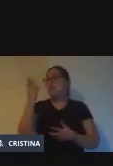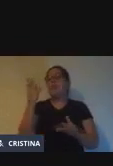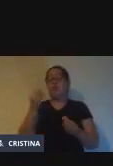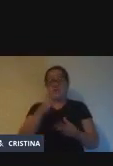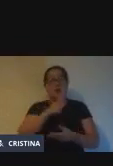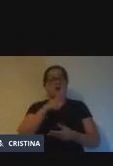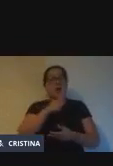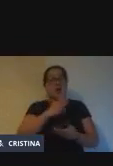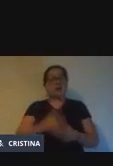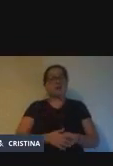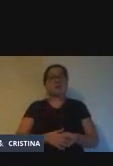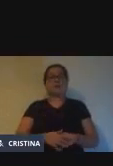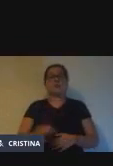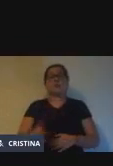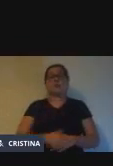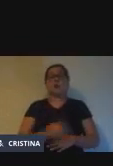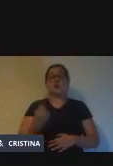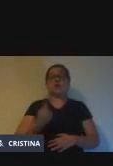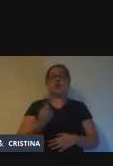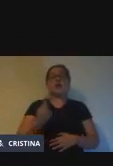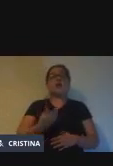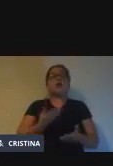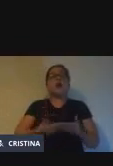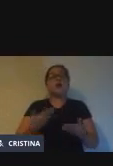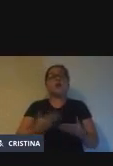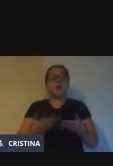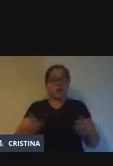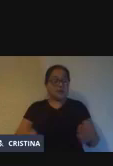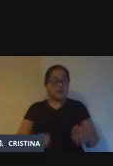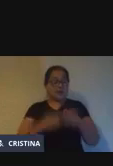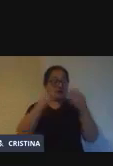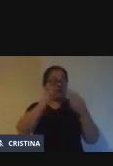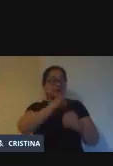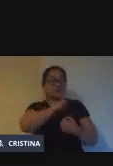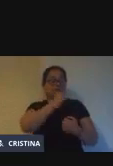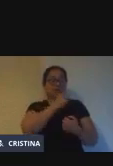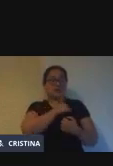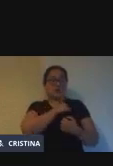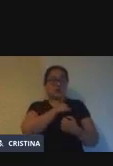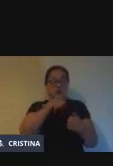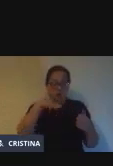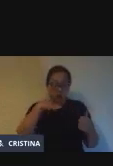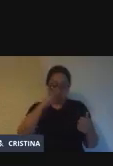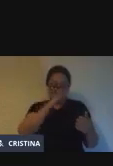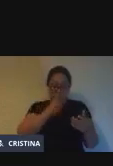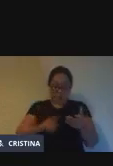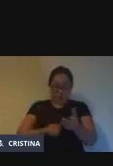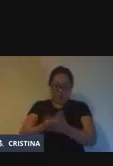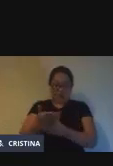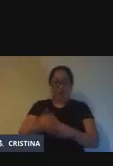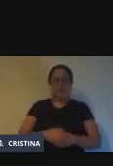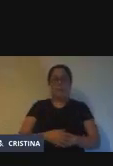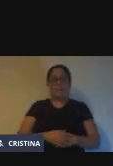qué? Porque la contingencia, tantos nos, ¿no? No puedo salir, no puedes venir, no puedo